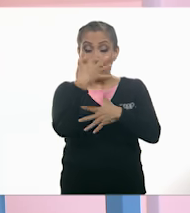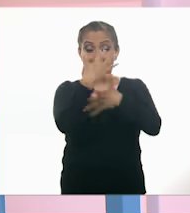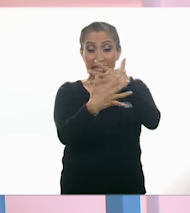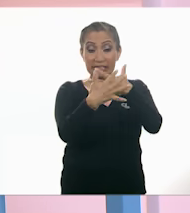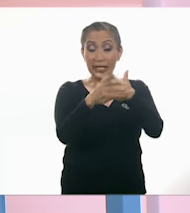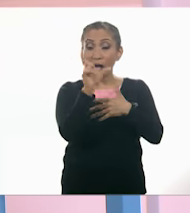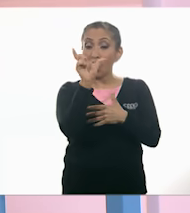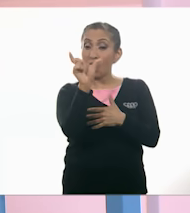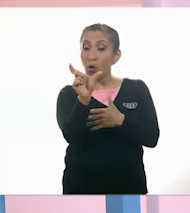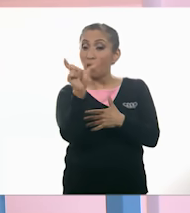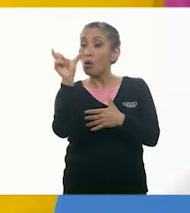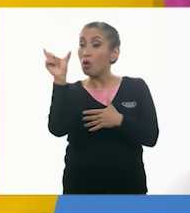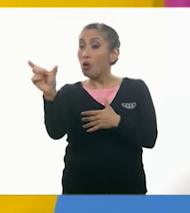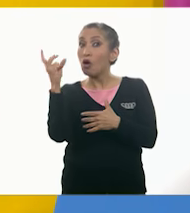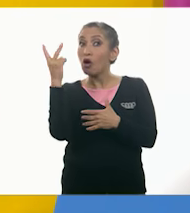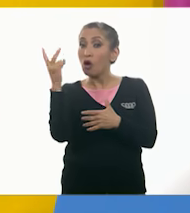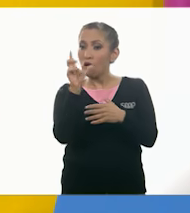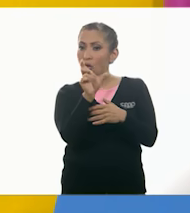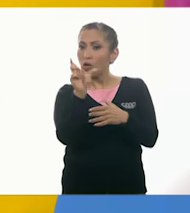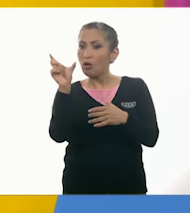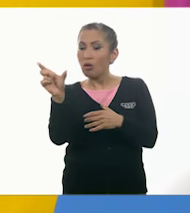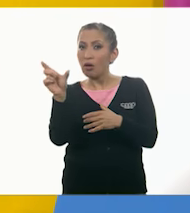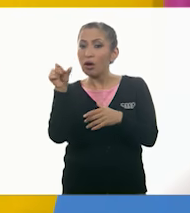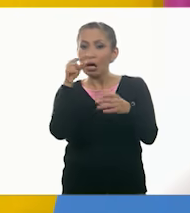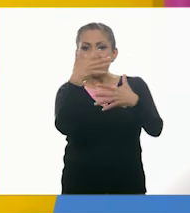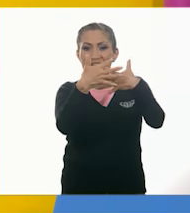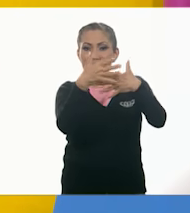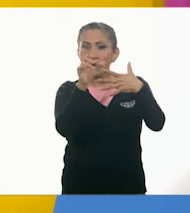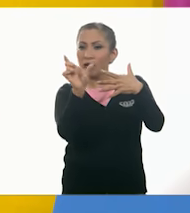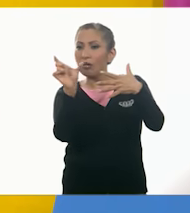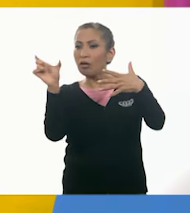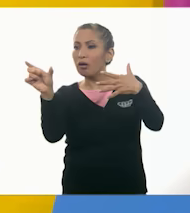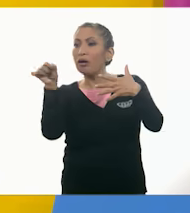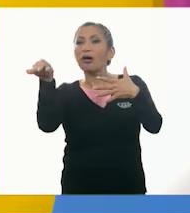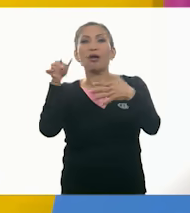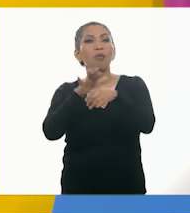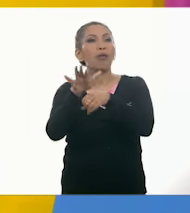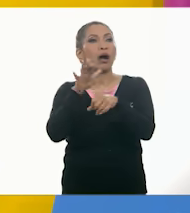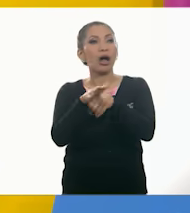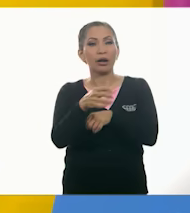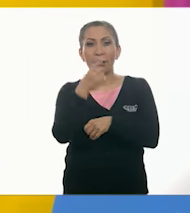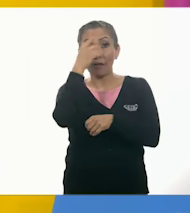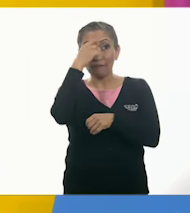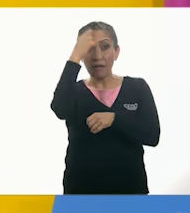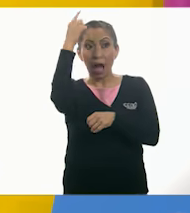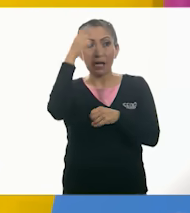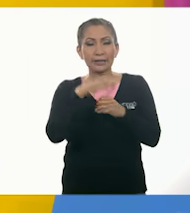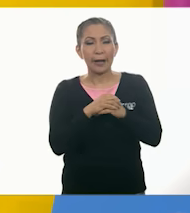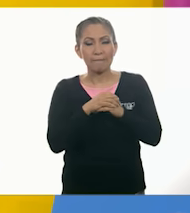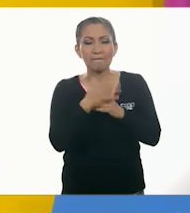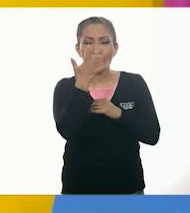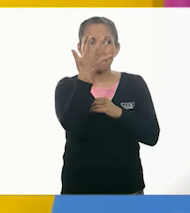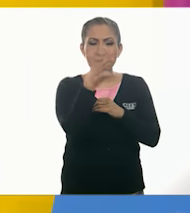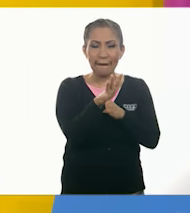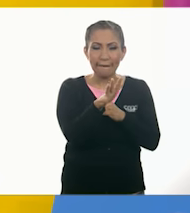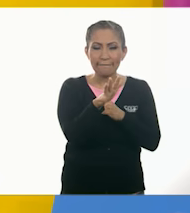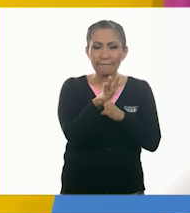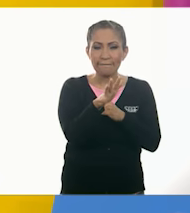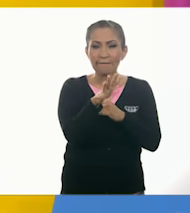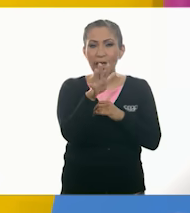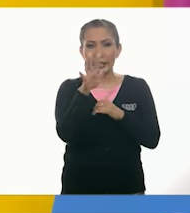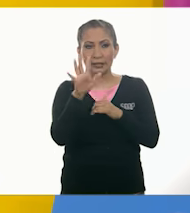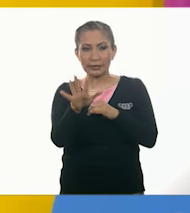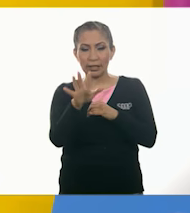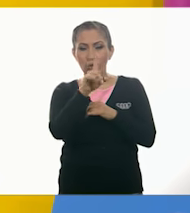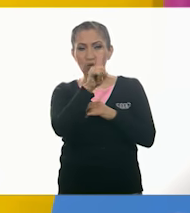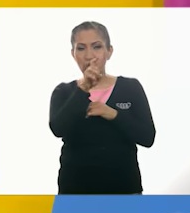casillas después del 15. Dos casillas después del 15. Muy bien. Eso es fácil, ¿se acuerdan? Poníamos el 10, poníamos 5,